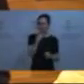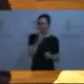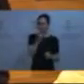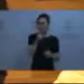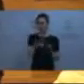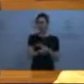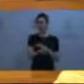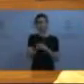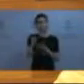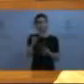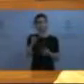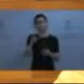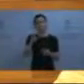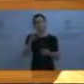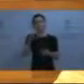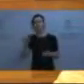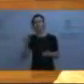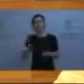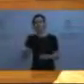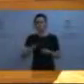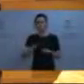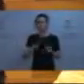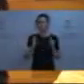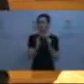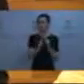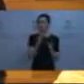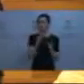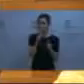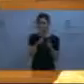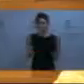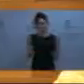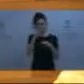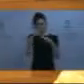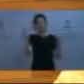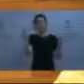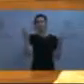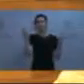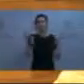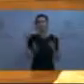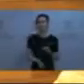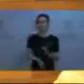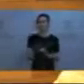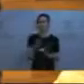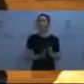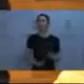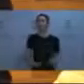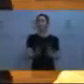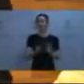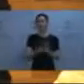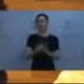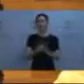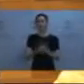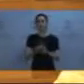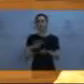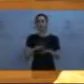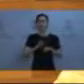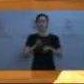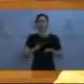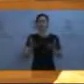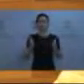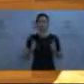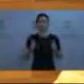porque convendrá conmigo en que si tenemos una empresa pública creada específicamente para gestionar las viviendas públicas que son del